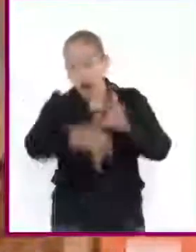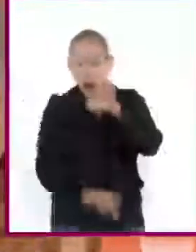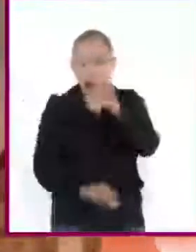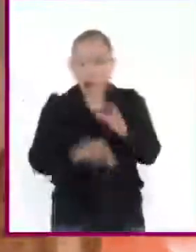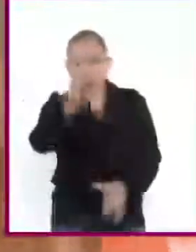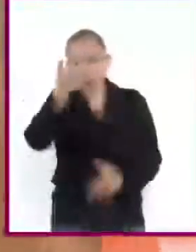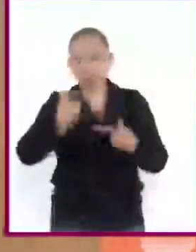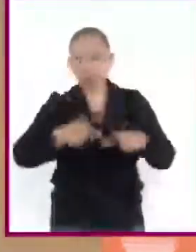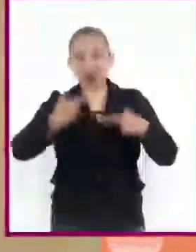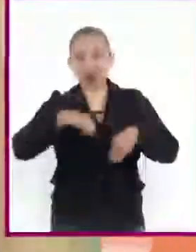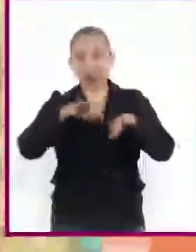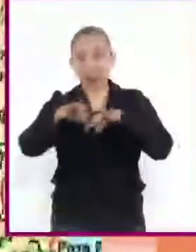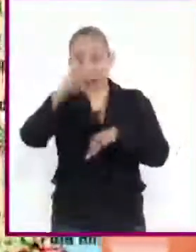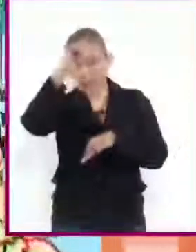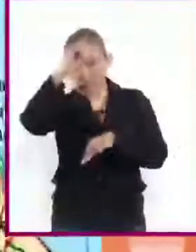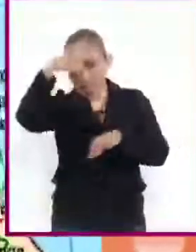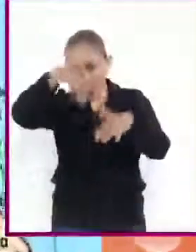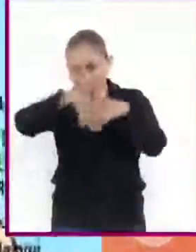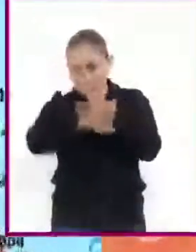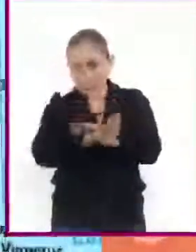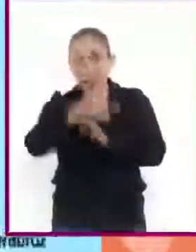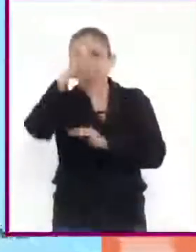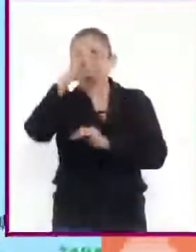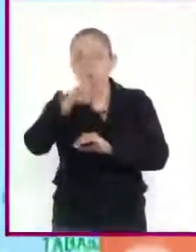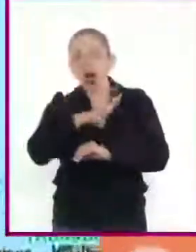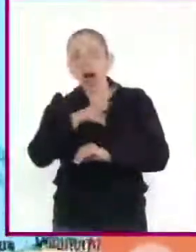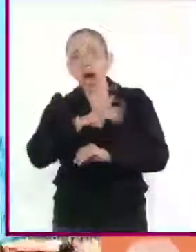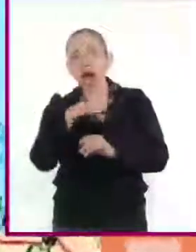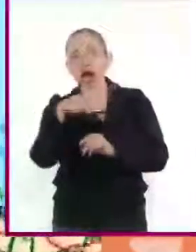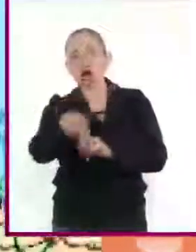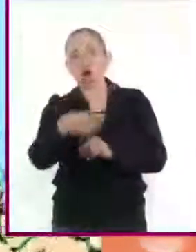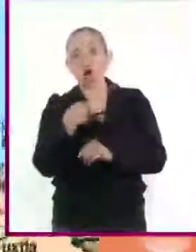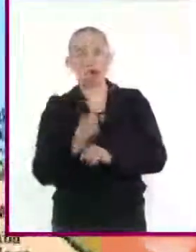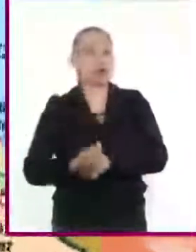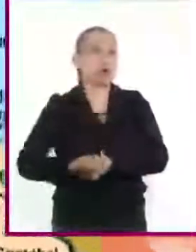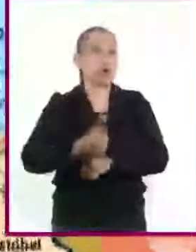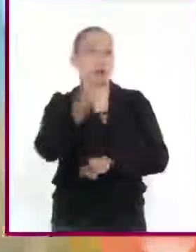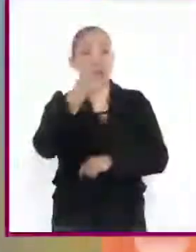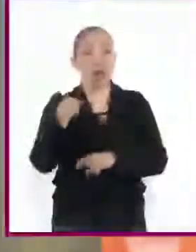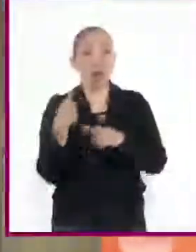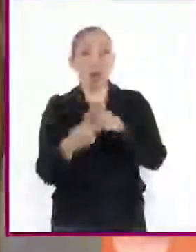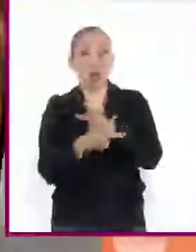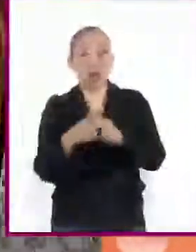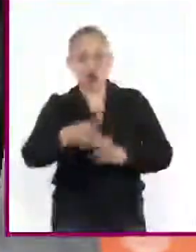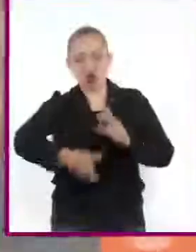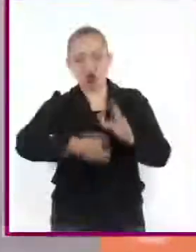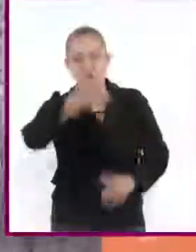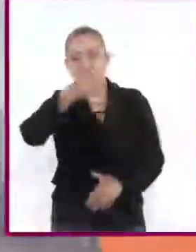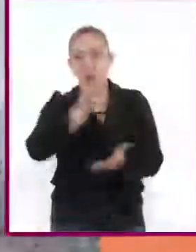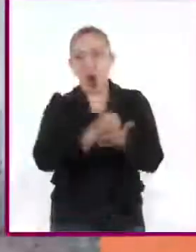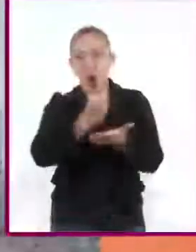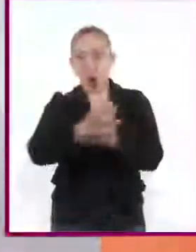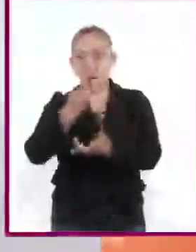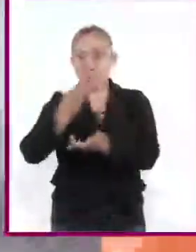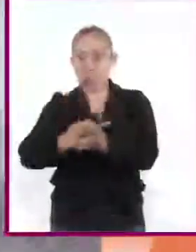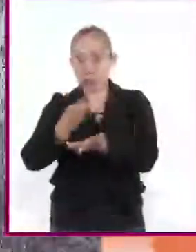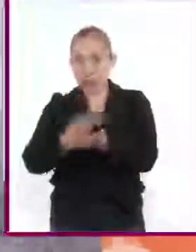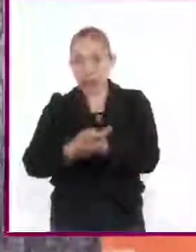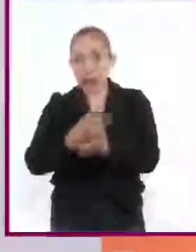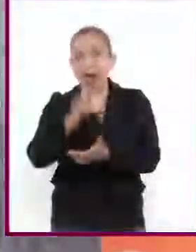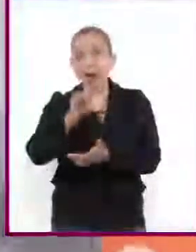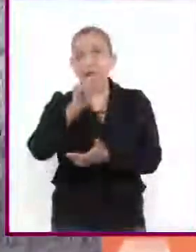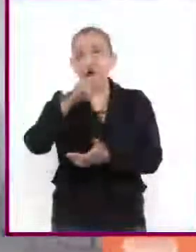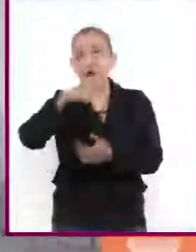extraídos por los mineros. México se caracteriza por ser uno de los principales productores de oro, plata,